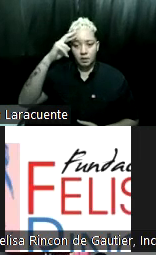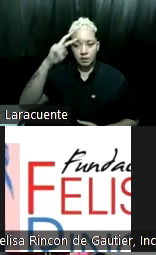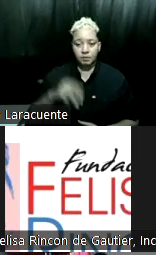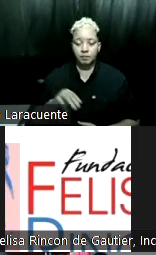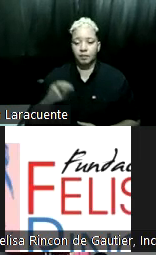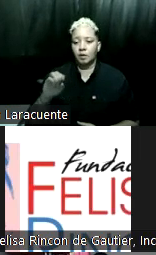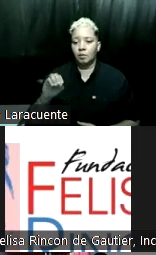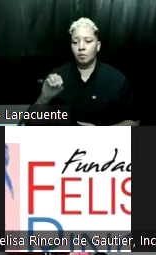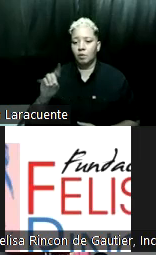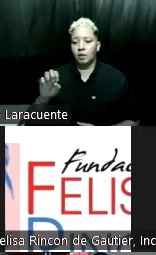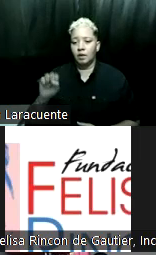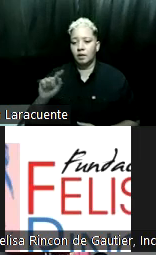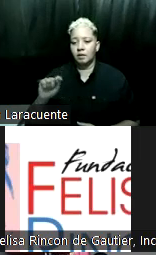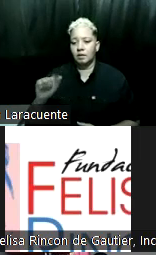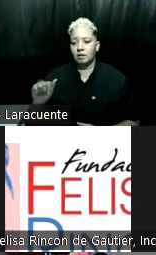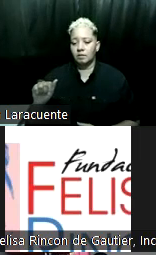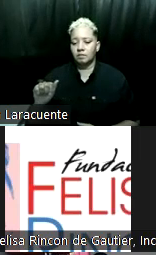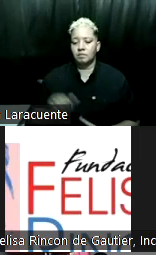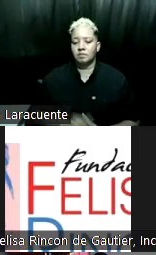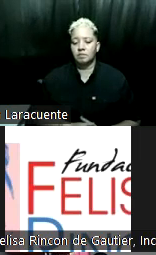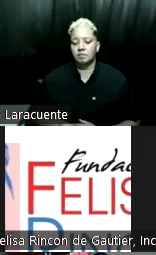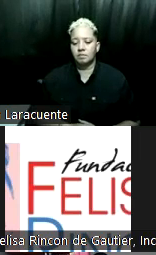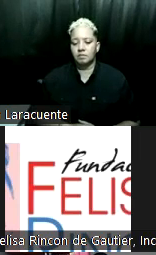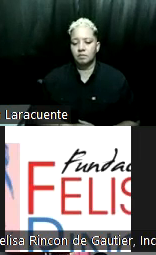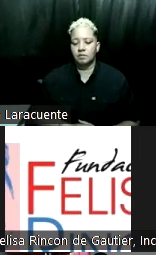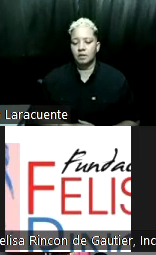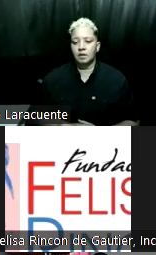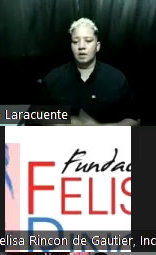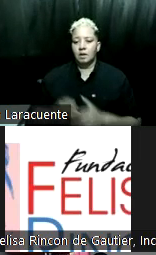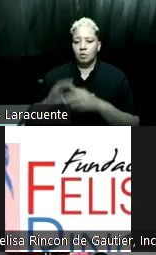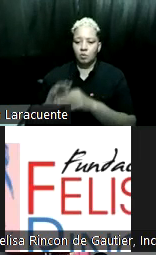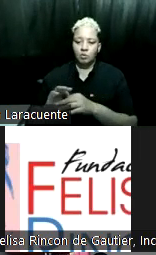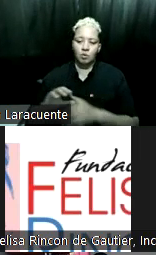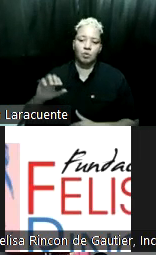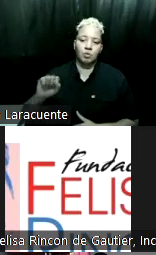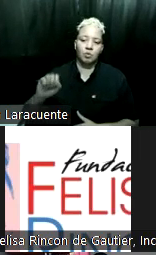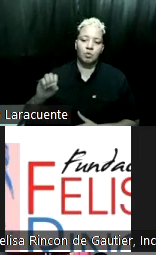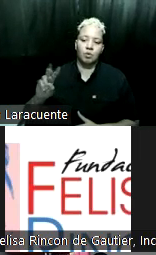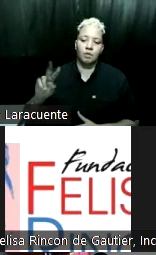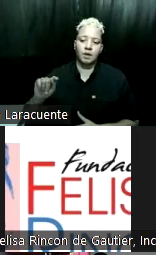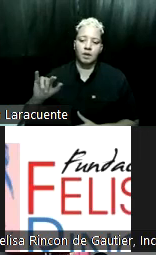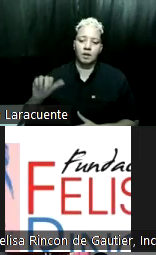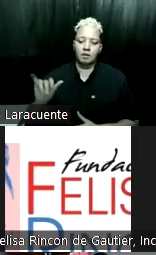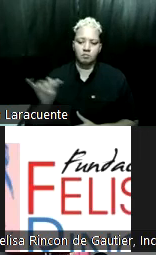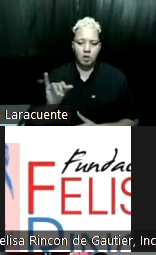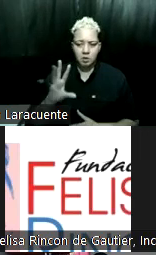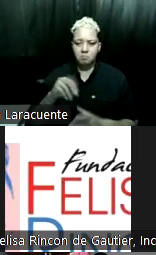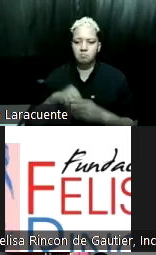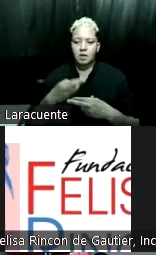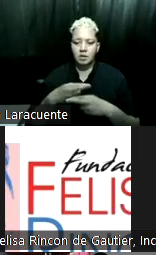Modestas Paulascas de la Unión Soviética, también está en el Salón de la